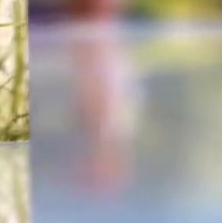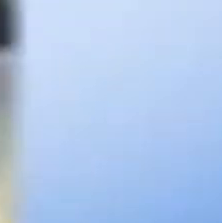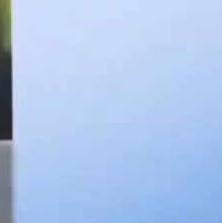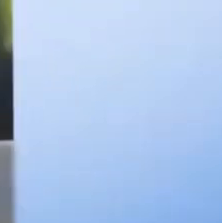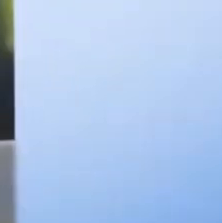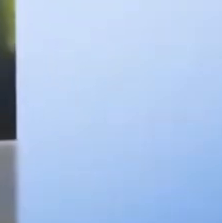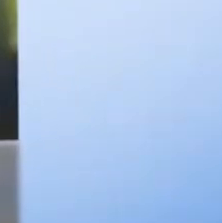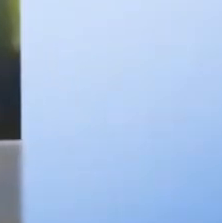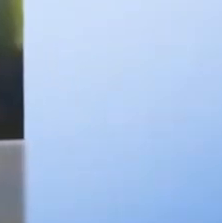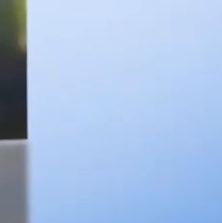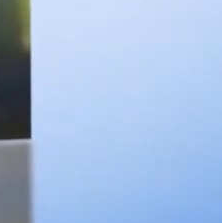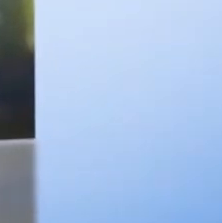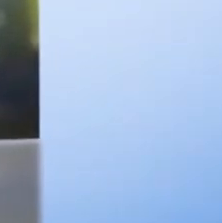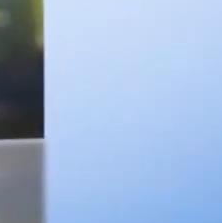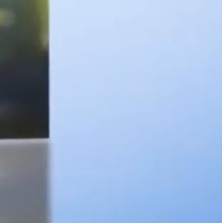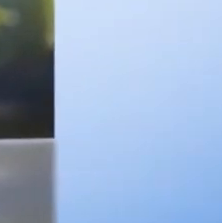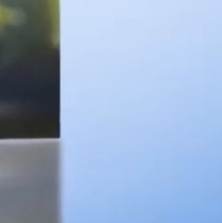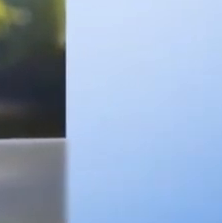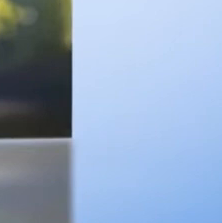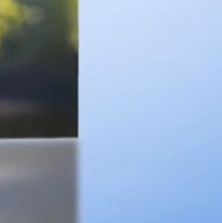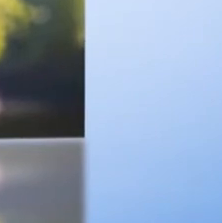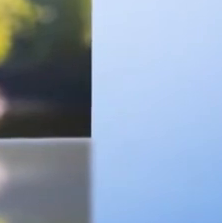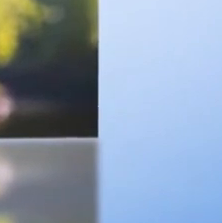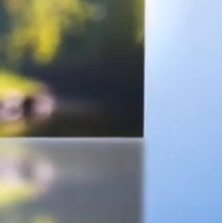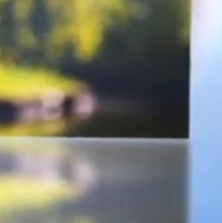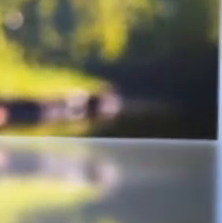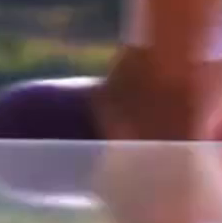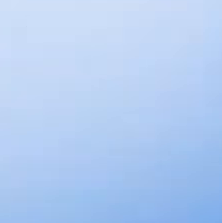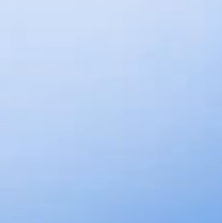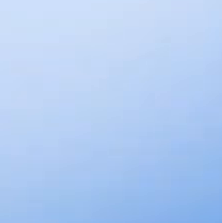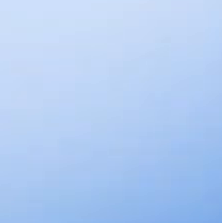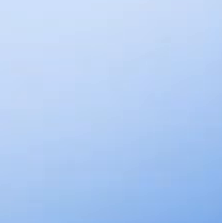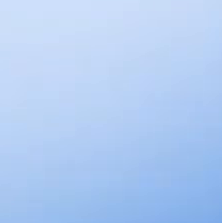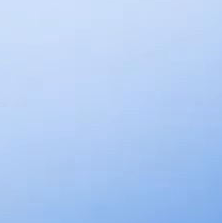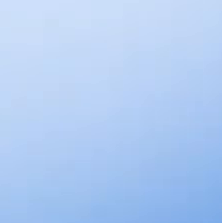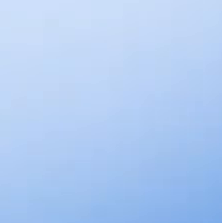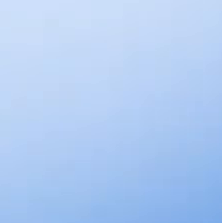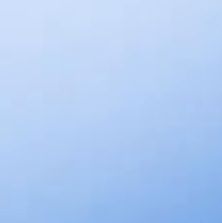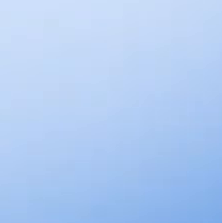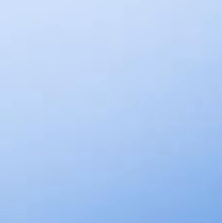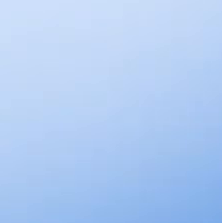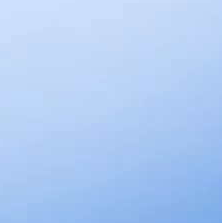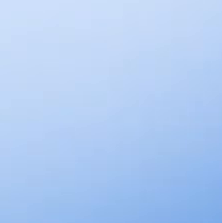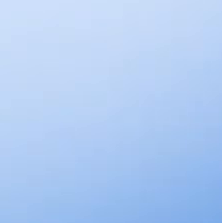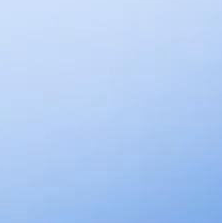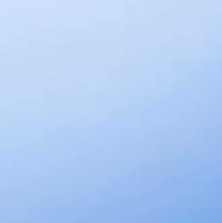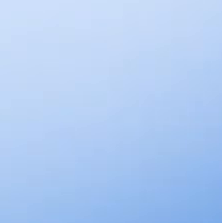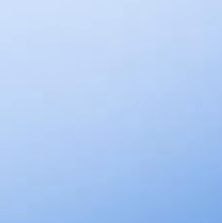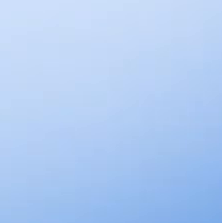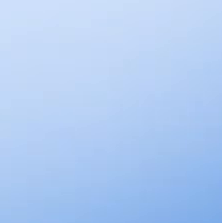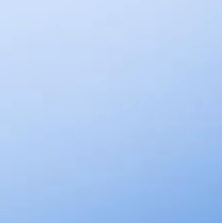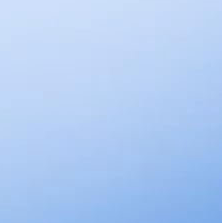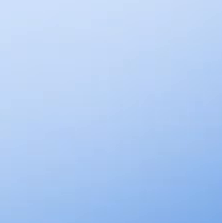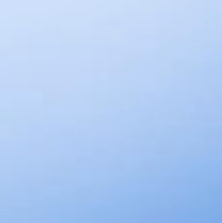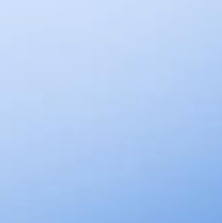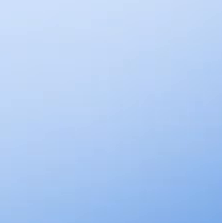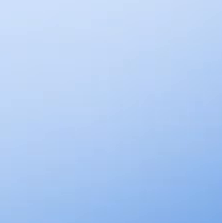Tips de salud para vivir saludablemente activos. Sección patrocinada por Hacking de Francia.